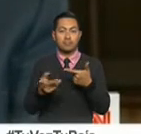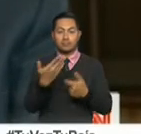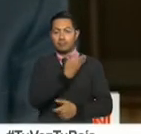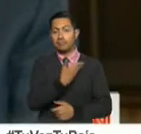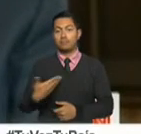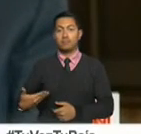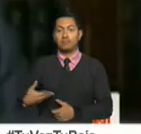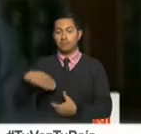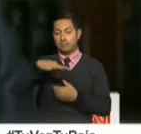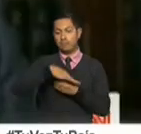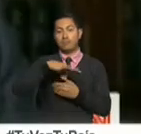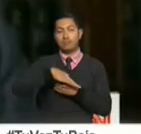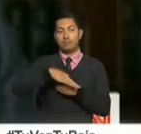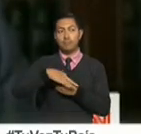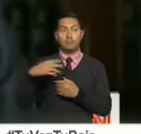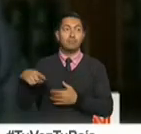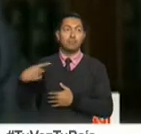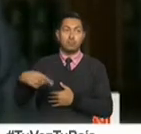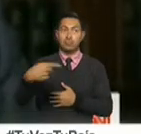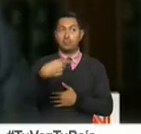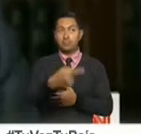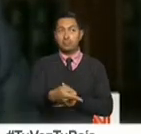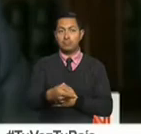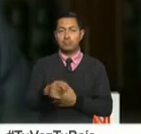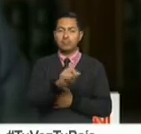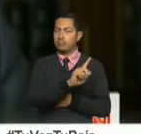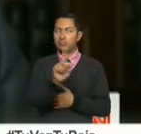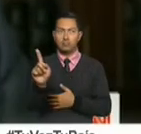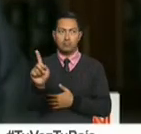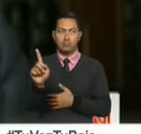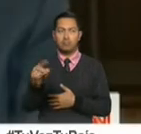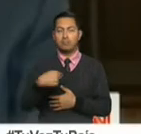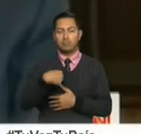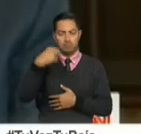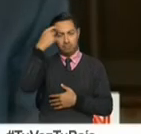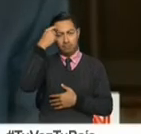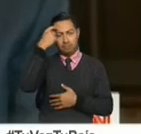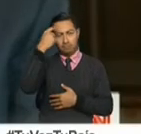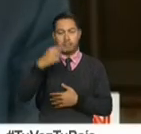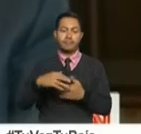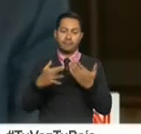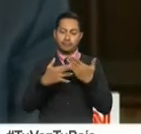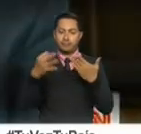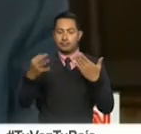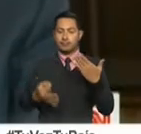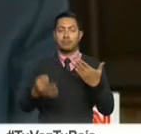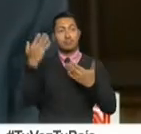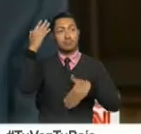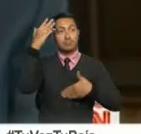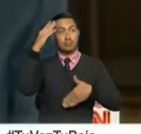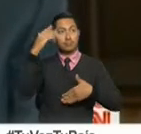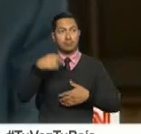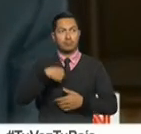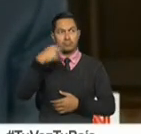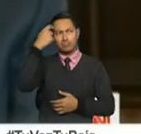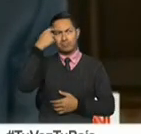indefinida. La reelección indefinida, desde mi concepción, y creo desde la ética política,